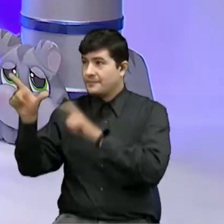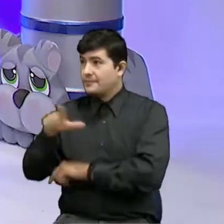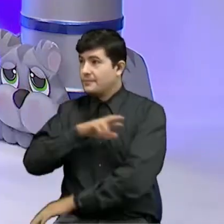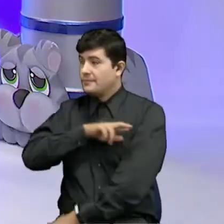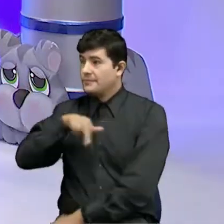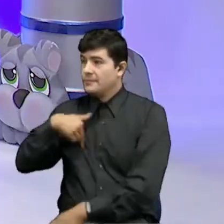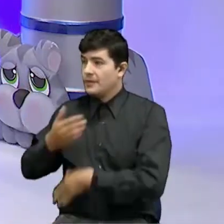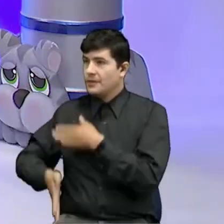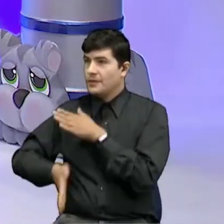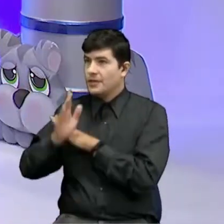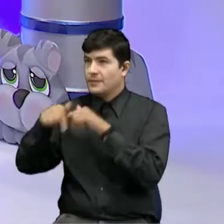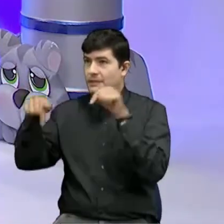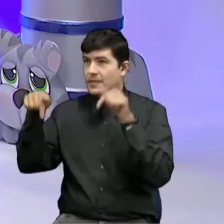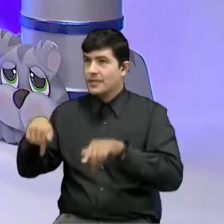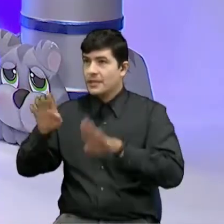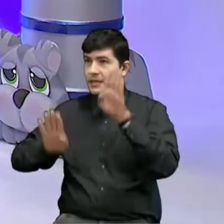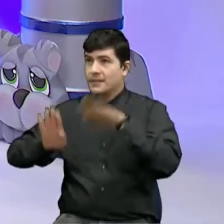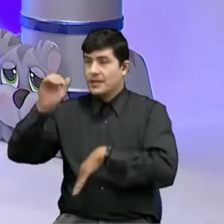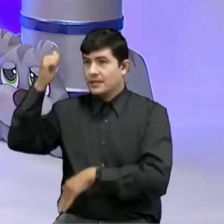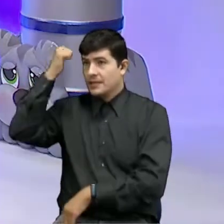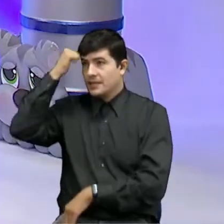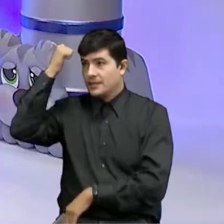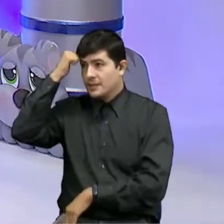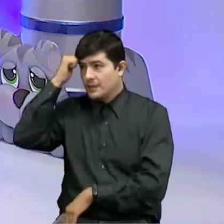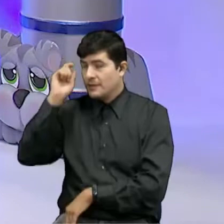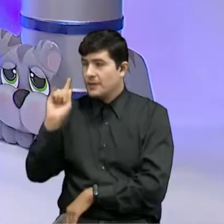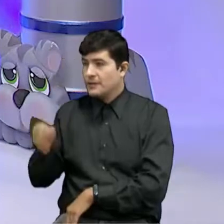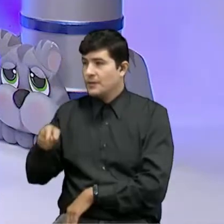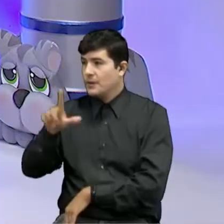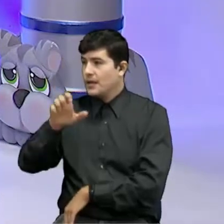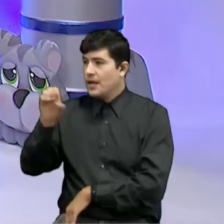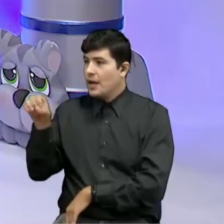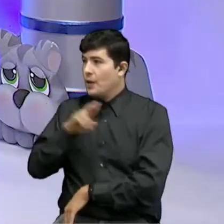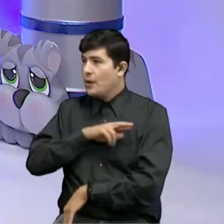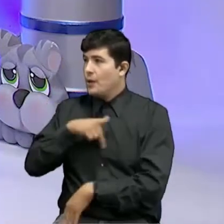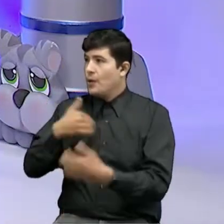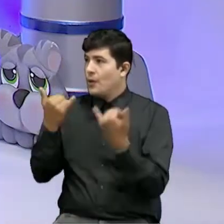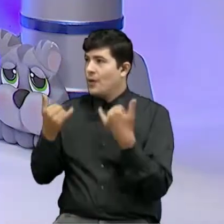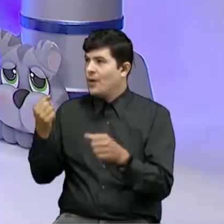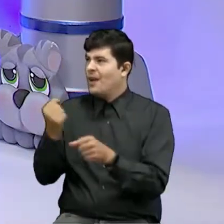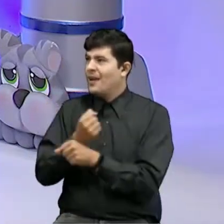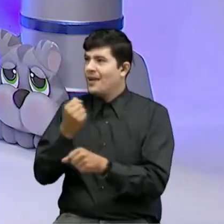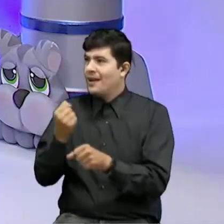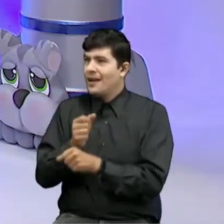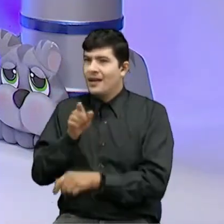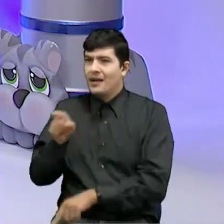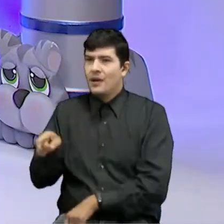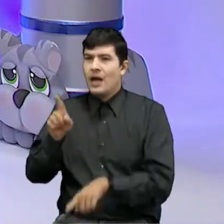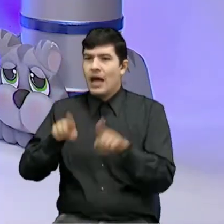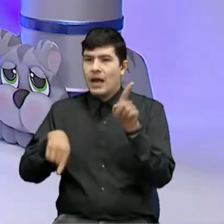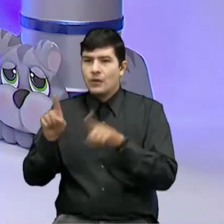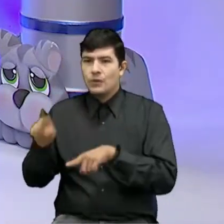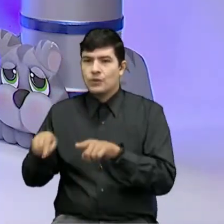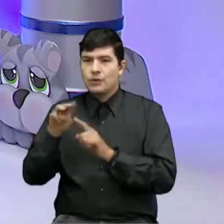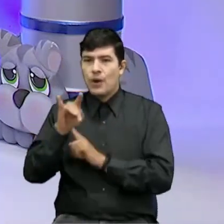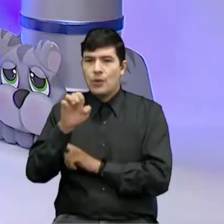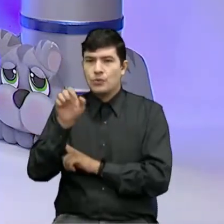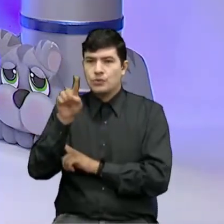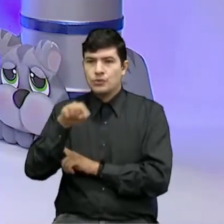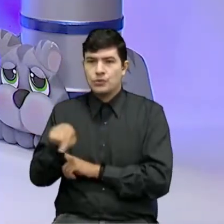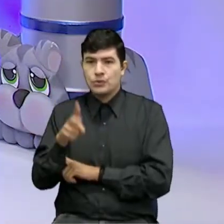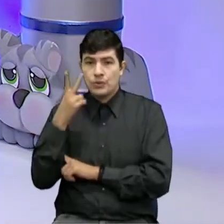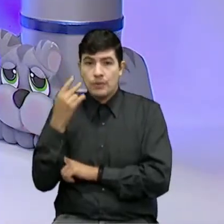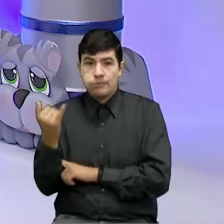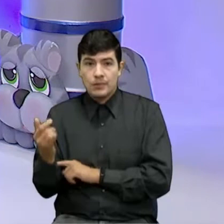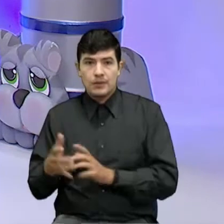más de Presente Profe. Mi querido profe Leo, hoy trabajamos algunos monstruos. El primero, el acoso escolar